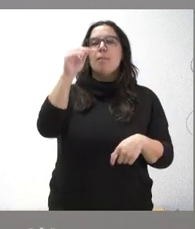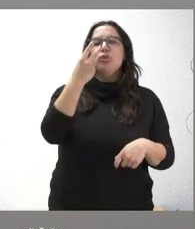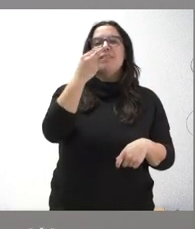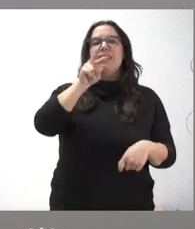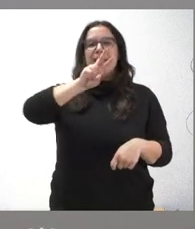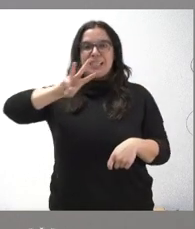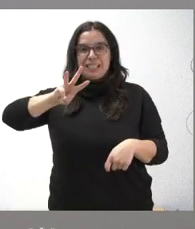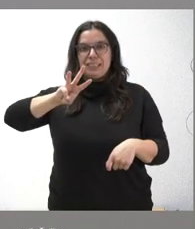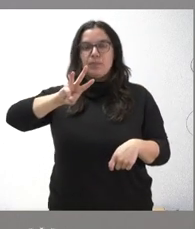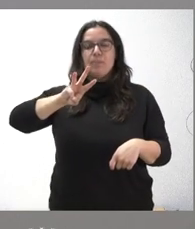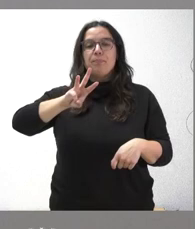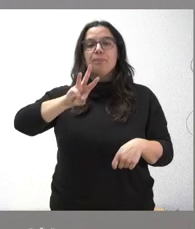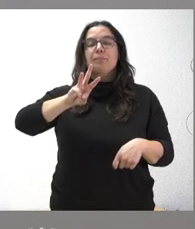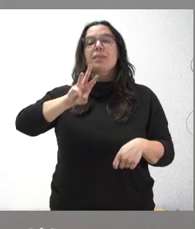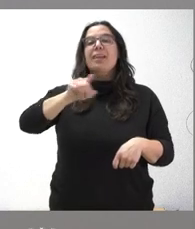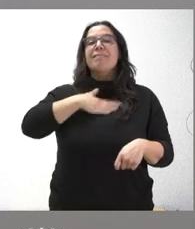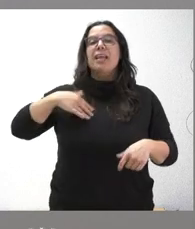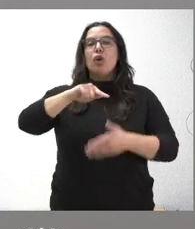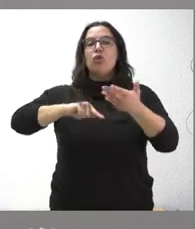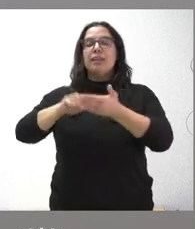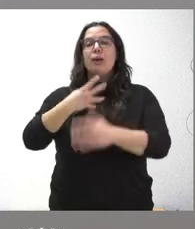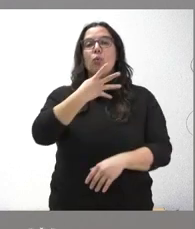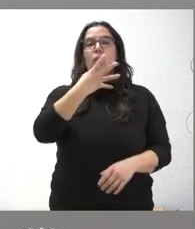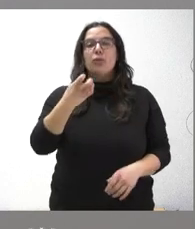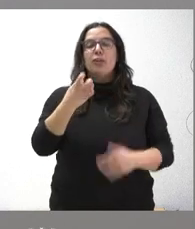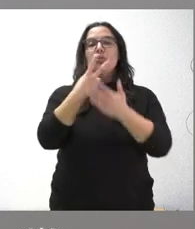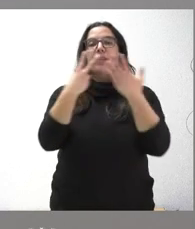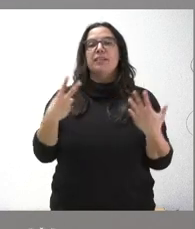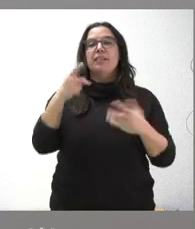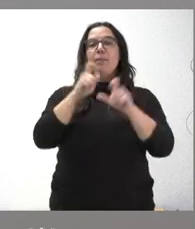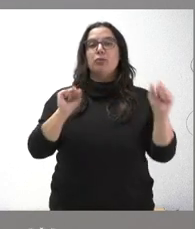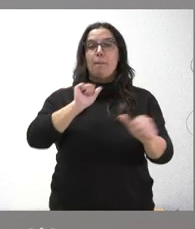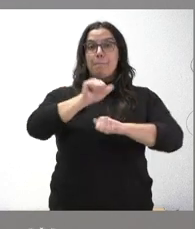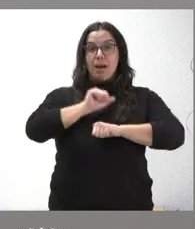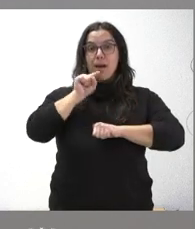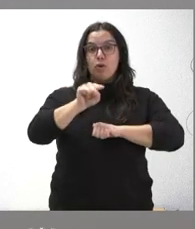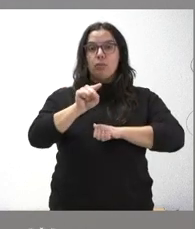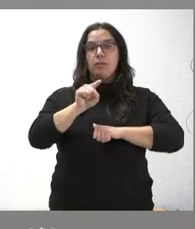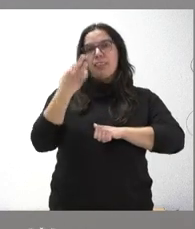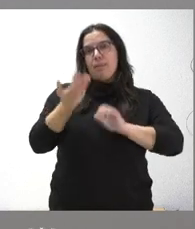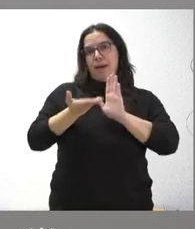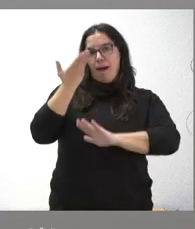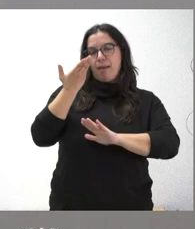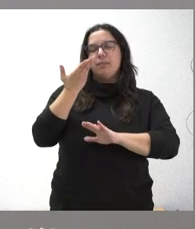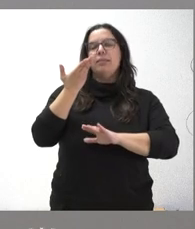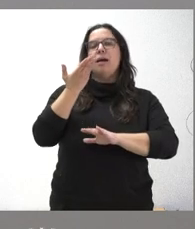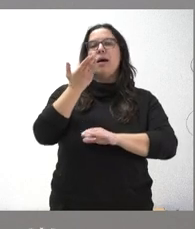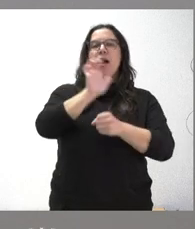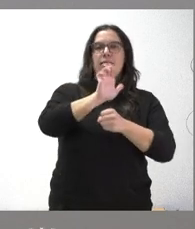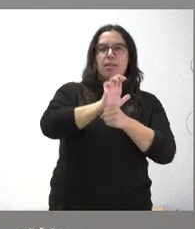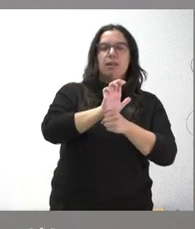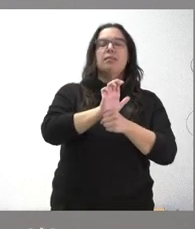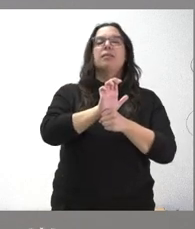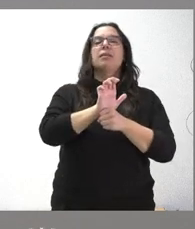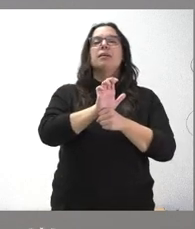2023 pretende la contratación de 417 desempleados inscritos como demandantes de empleo no ocupados